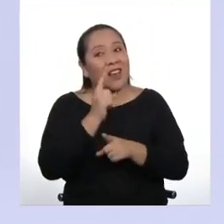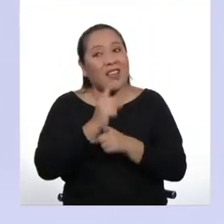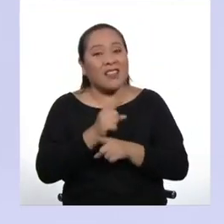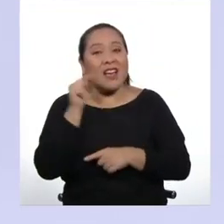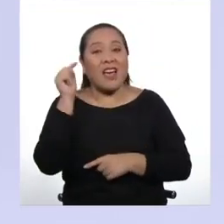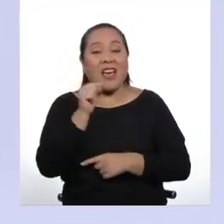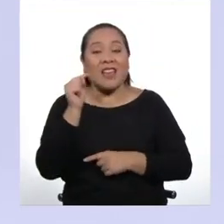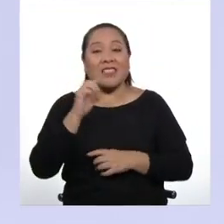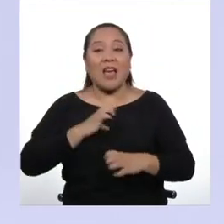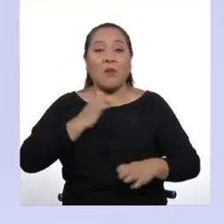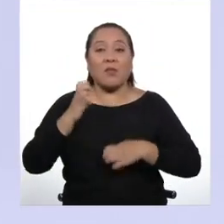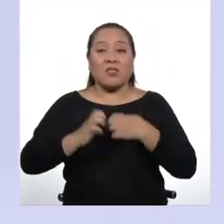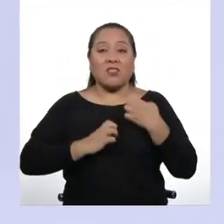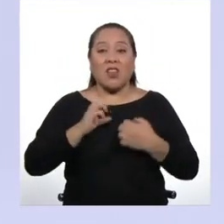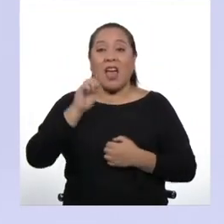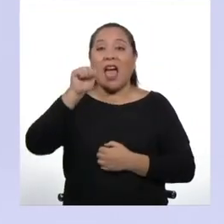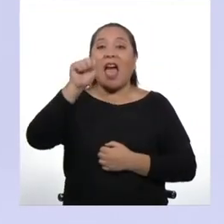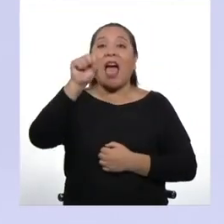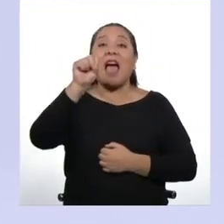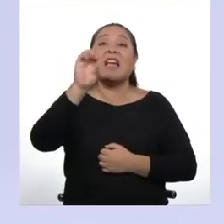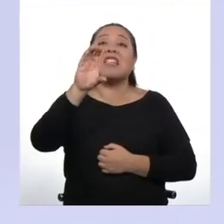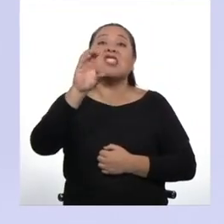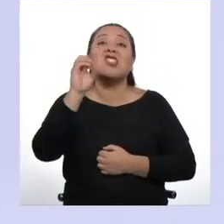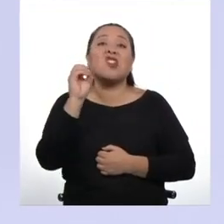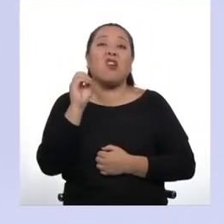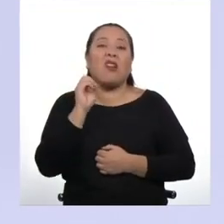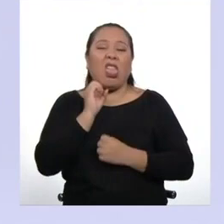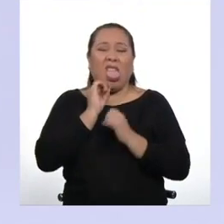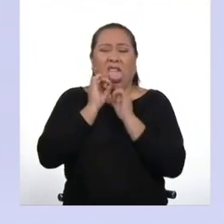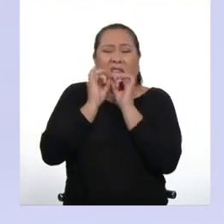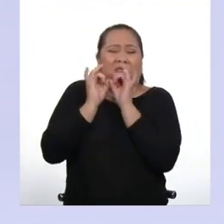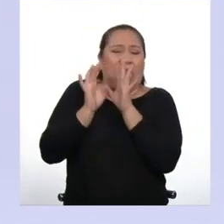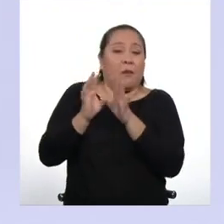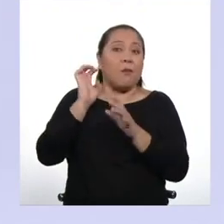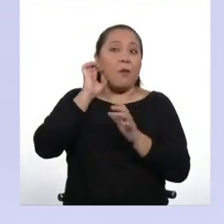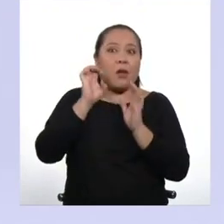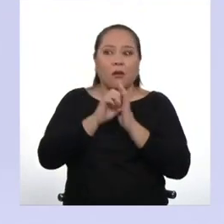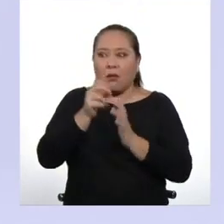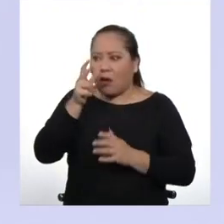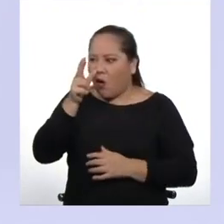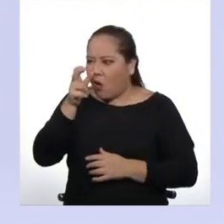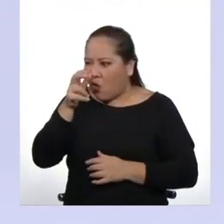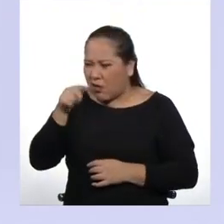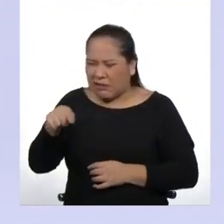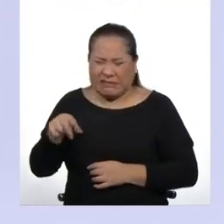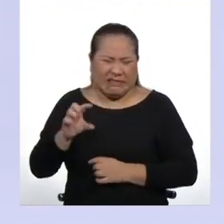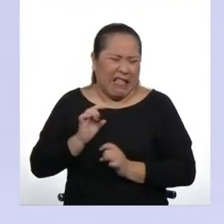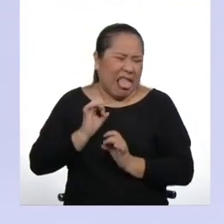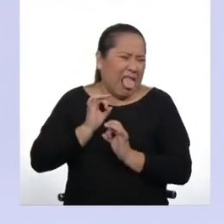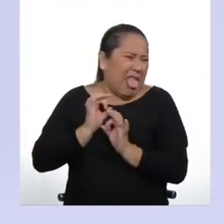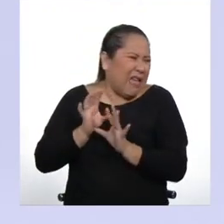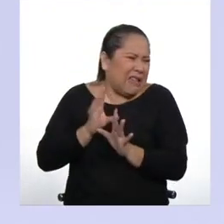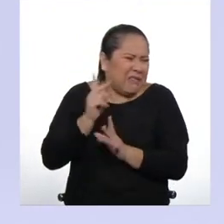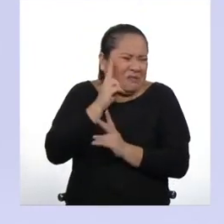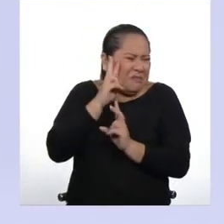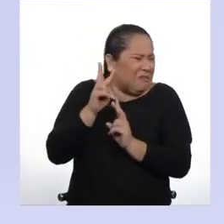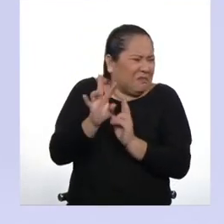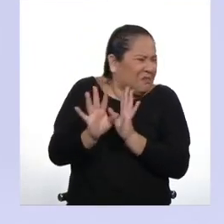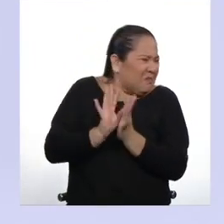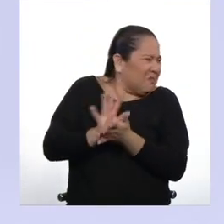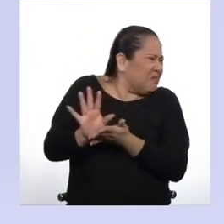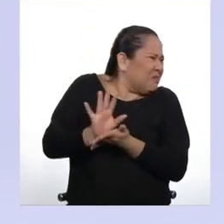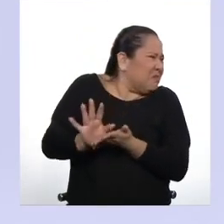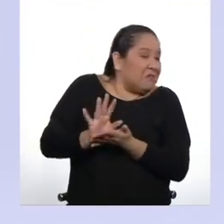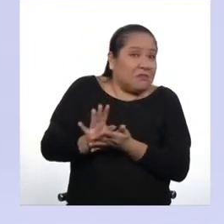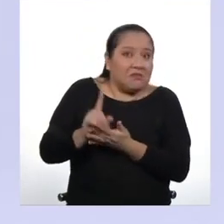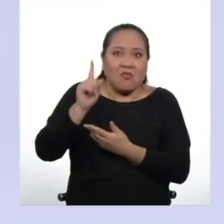emoción nos indica el asco. Por ejemplo, cuando veo una cucaracha, siento mucho asco, no puedo verlas. Y